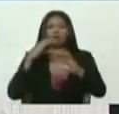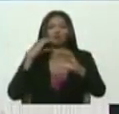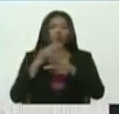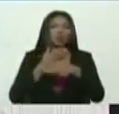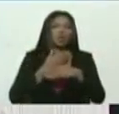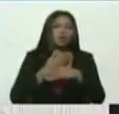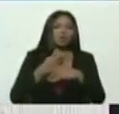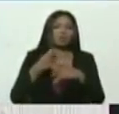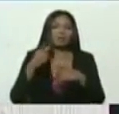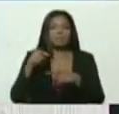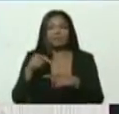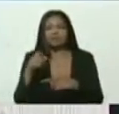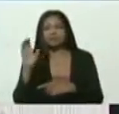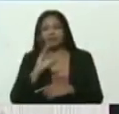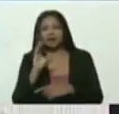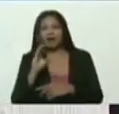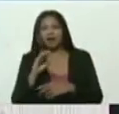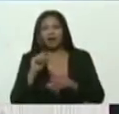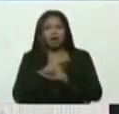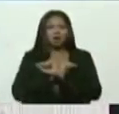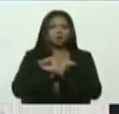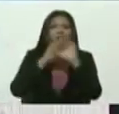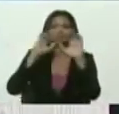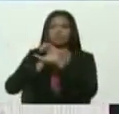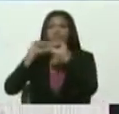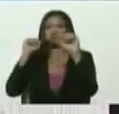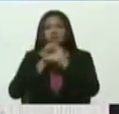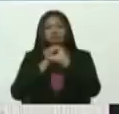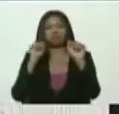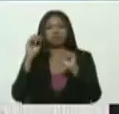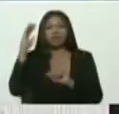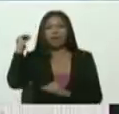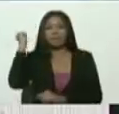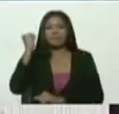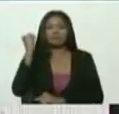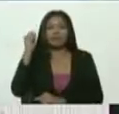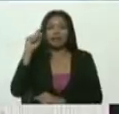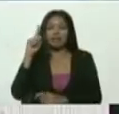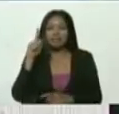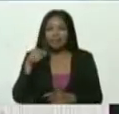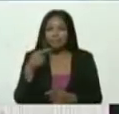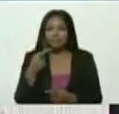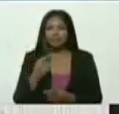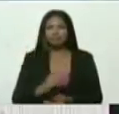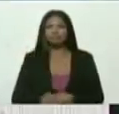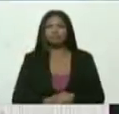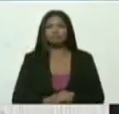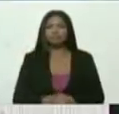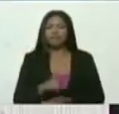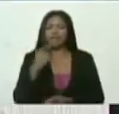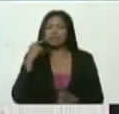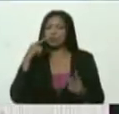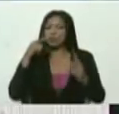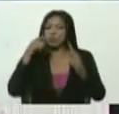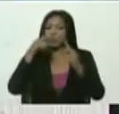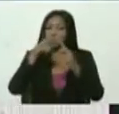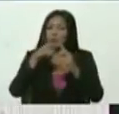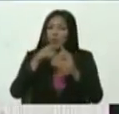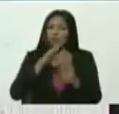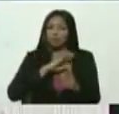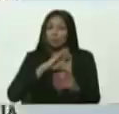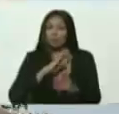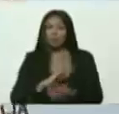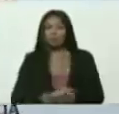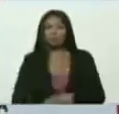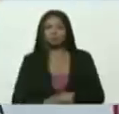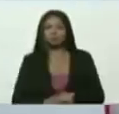por Tazón a Caracas, de volar la entrada por Petare, y tenía una misión fundamental este señor, Rafael Acosta Arévalo,